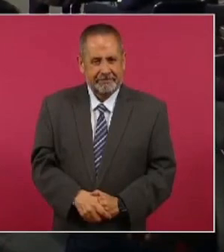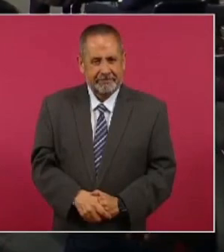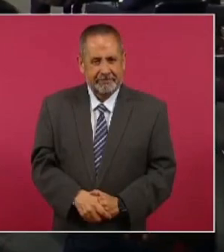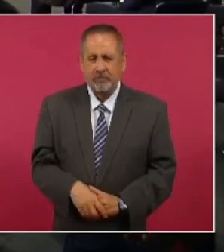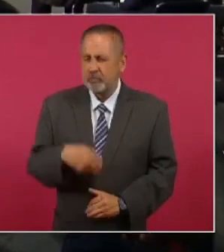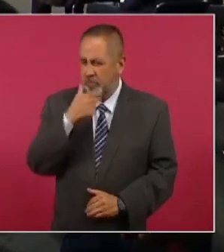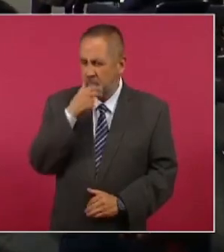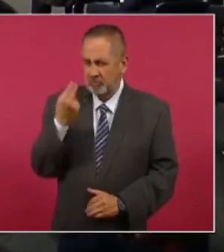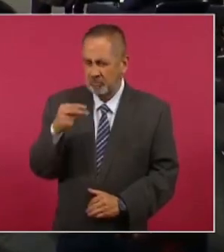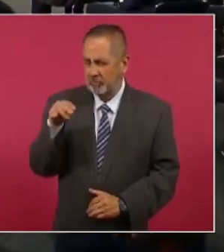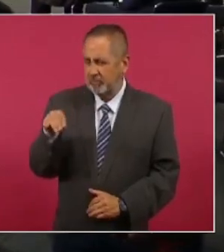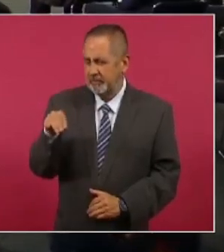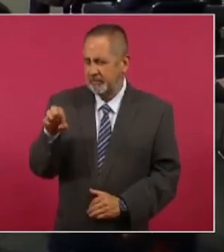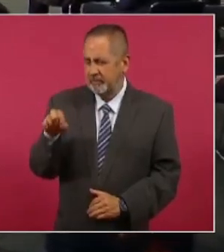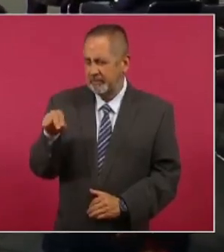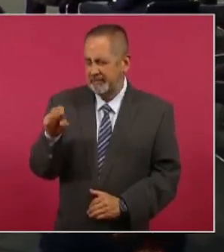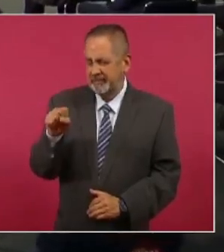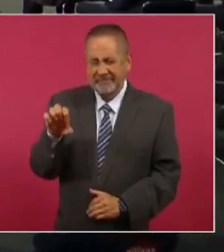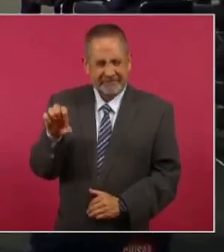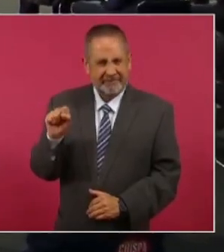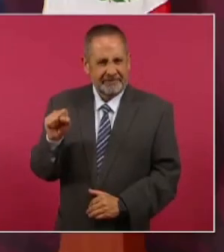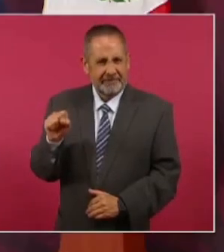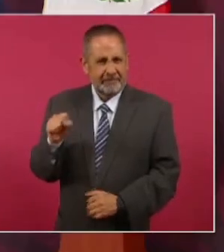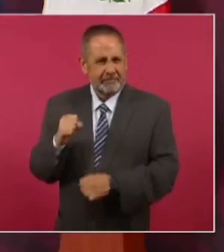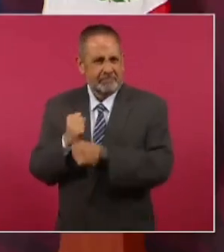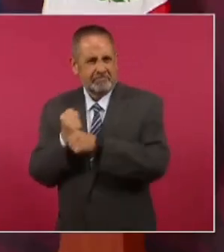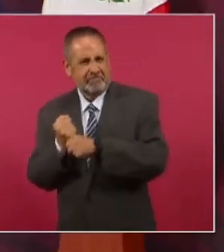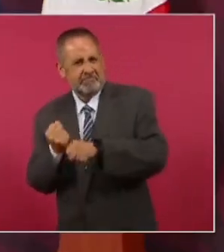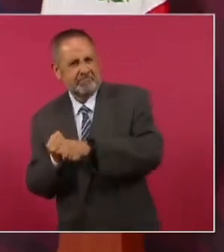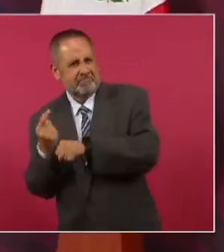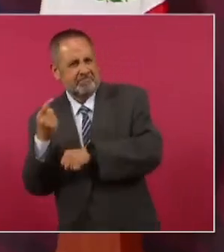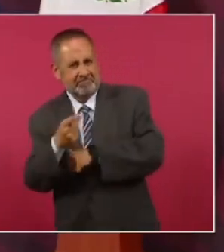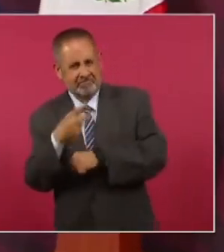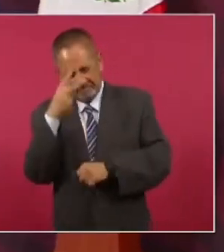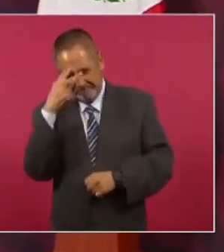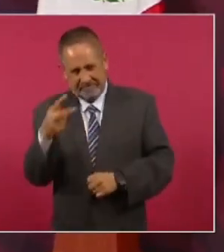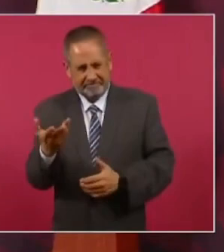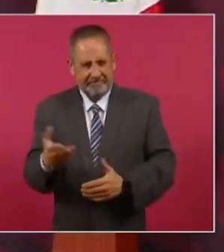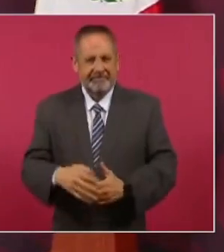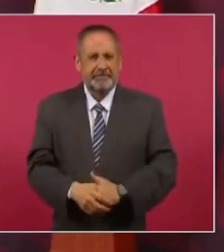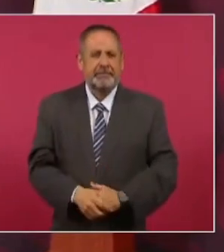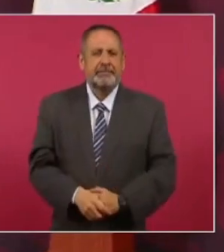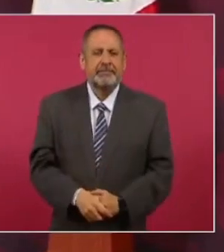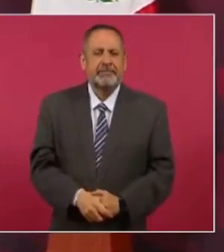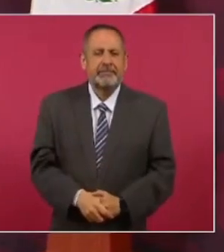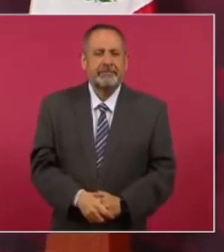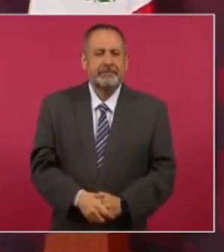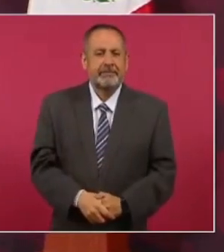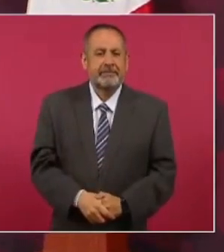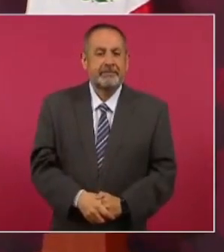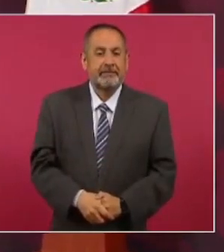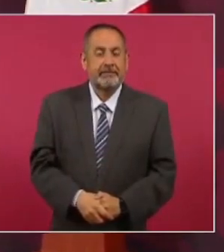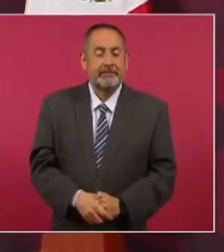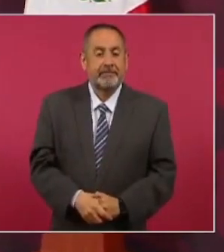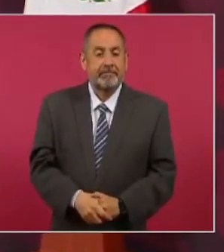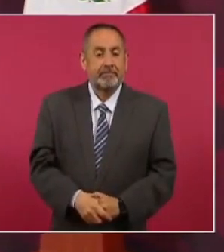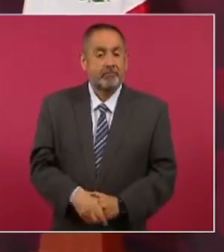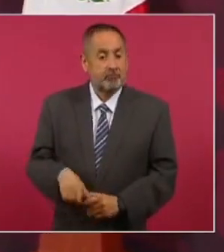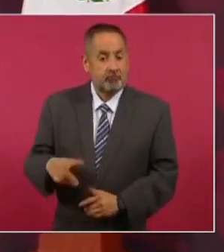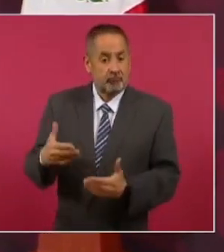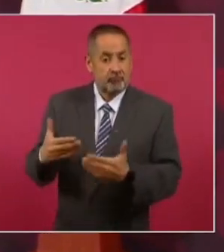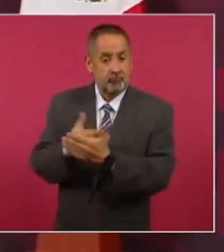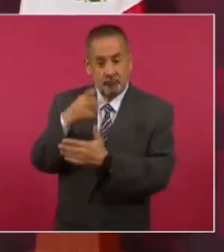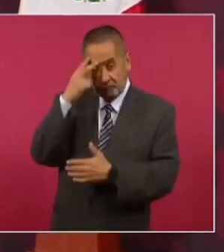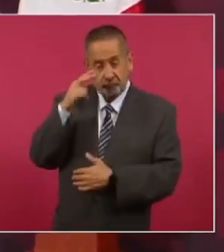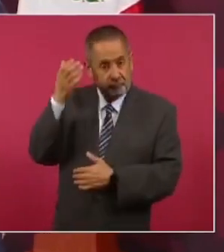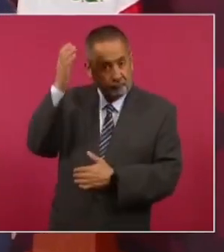sin ningún tipo de cariño y aquí están las dos primeras anotaciones para el equipo de México y el oriundo de Culiacán Joy Meneses conectando entonces este